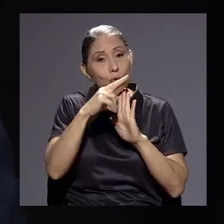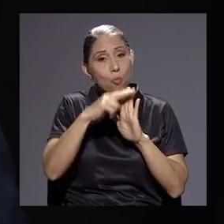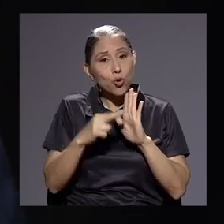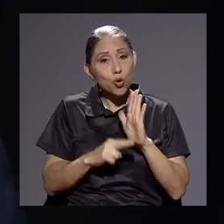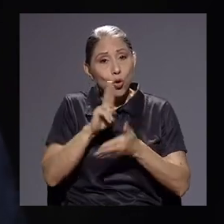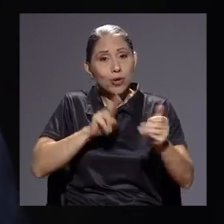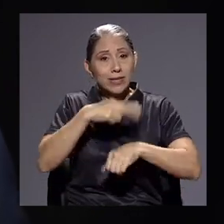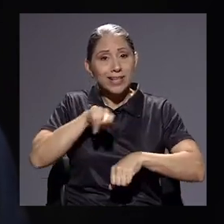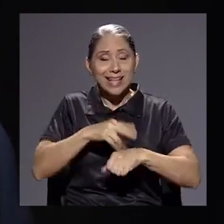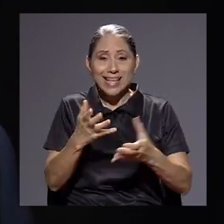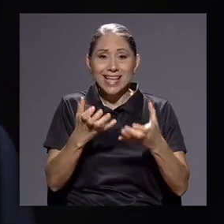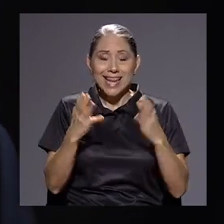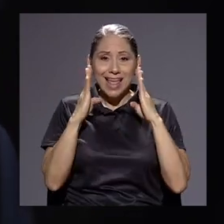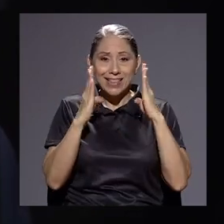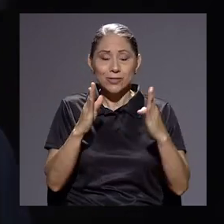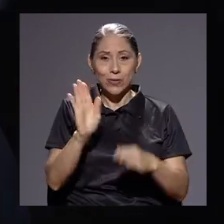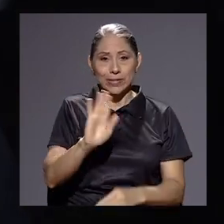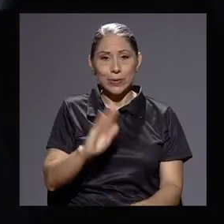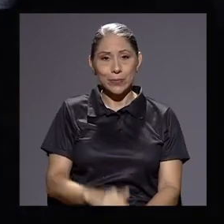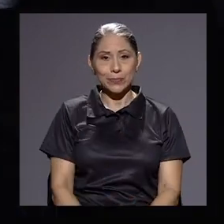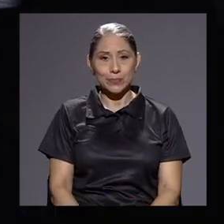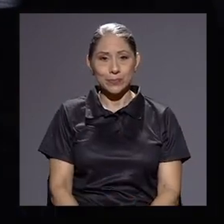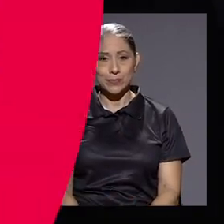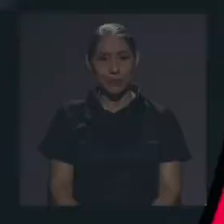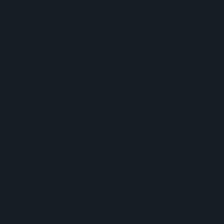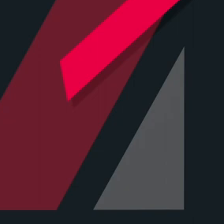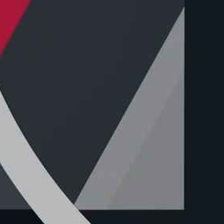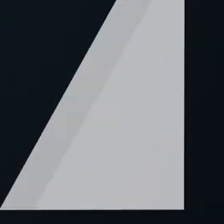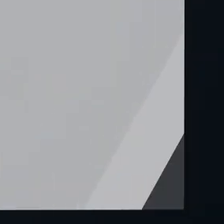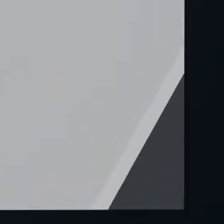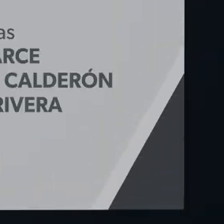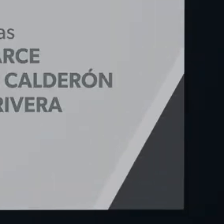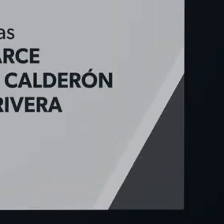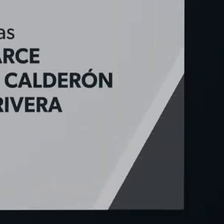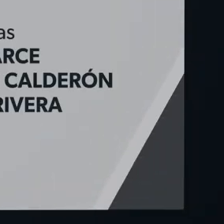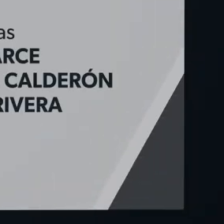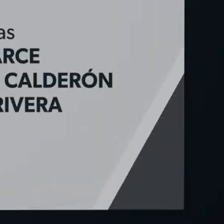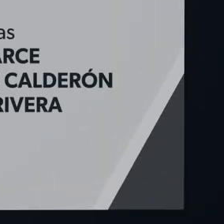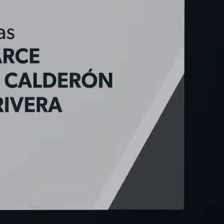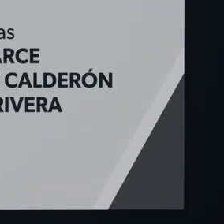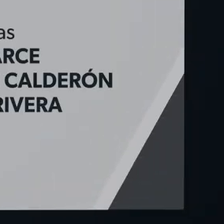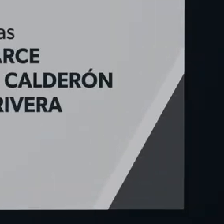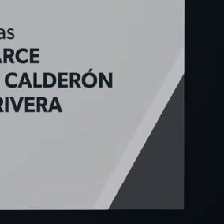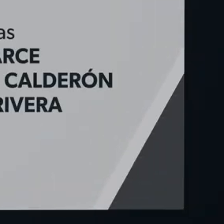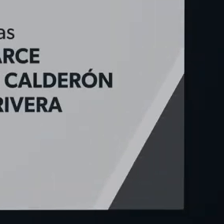vocifera atención. Hasta luego.